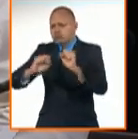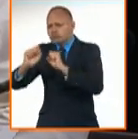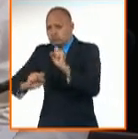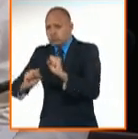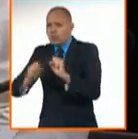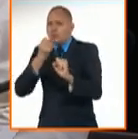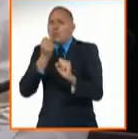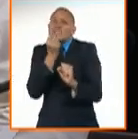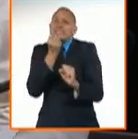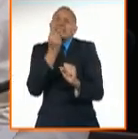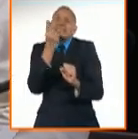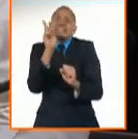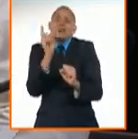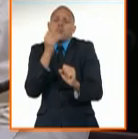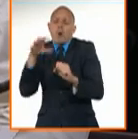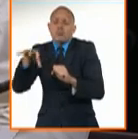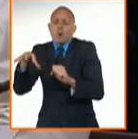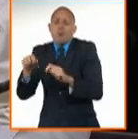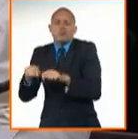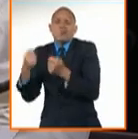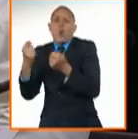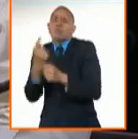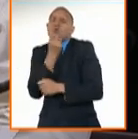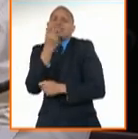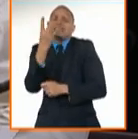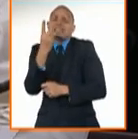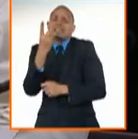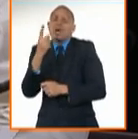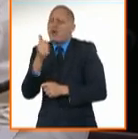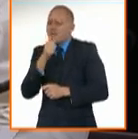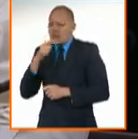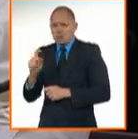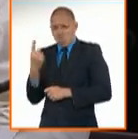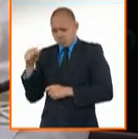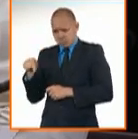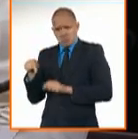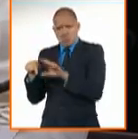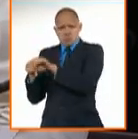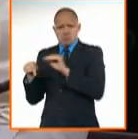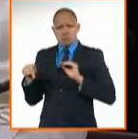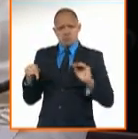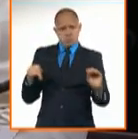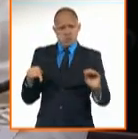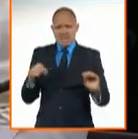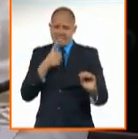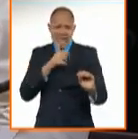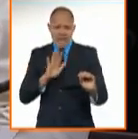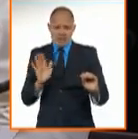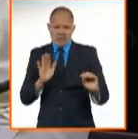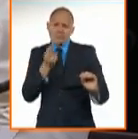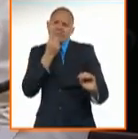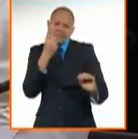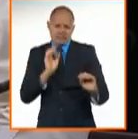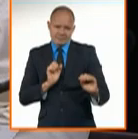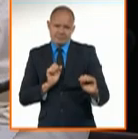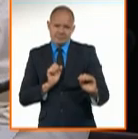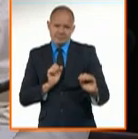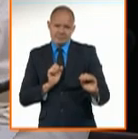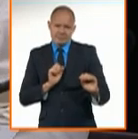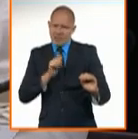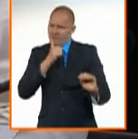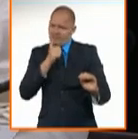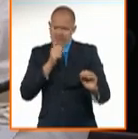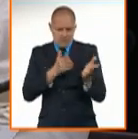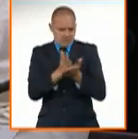estos bloques son capaces de poder hacer una rotación de esto de estos bloques apagón y te permite entonces